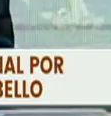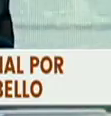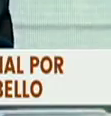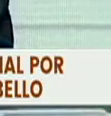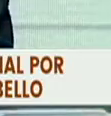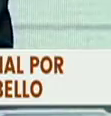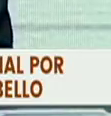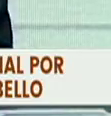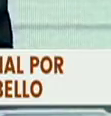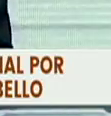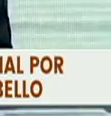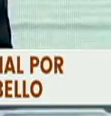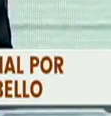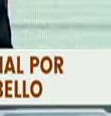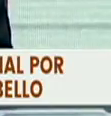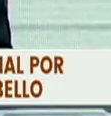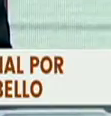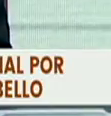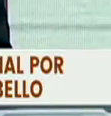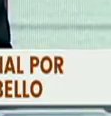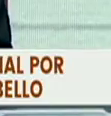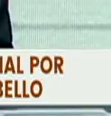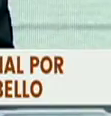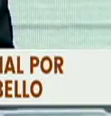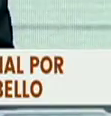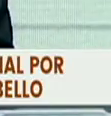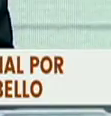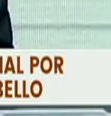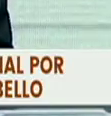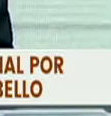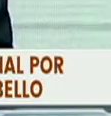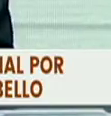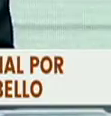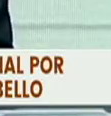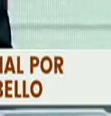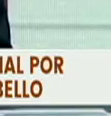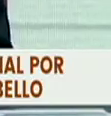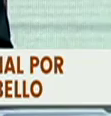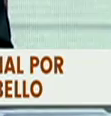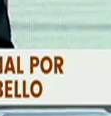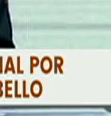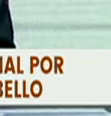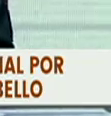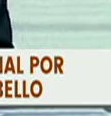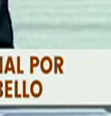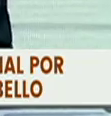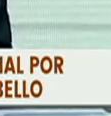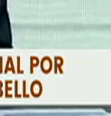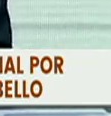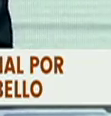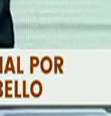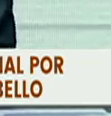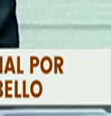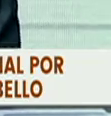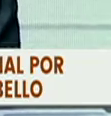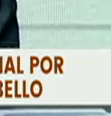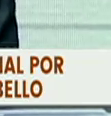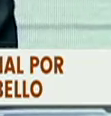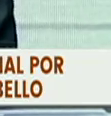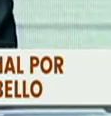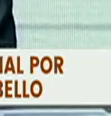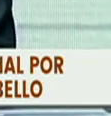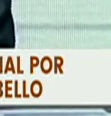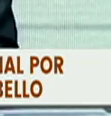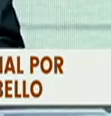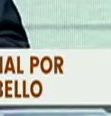la tomemos la presencia del Dr Jorge Rodríguez presidente de la asamblea nacional el diputado